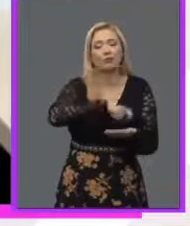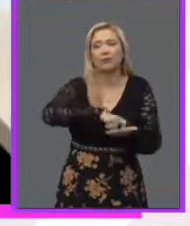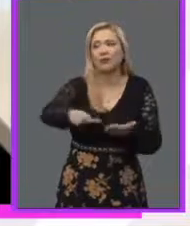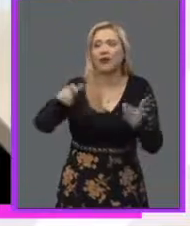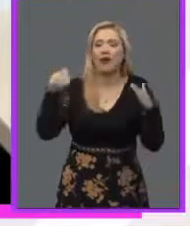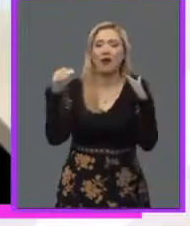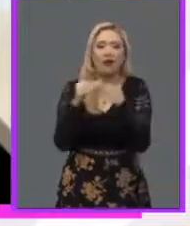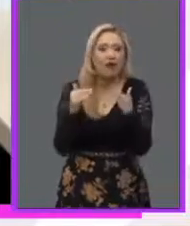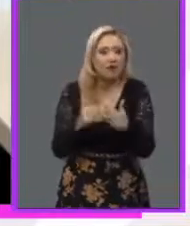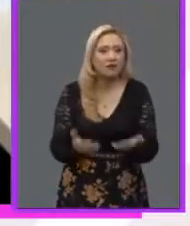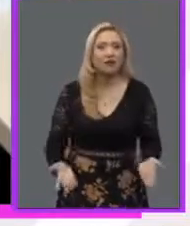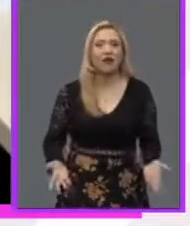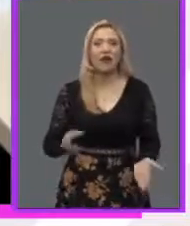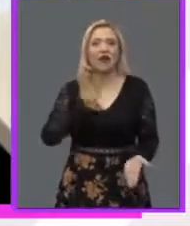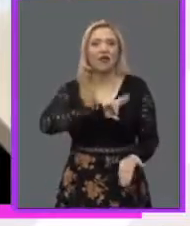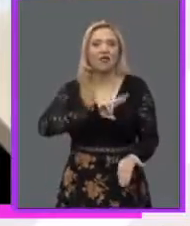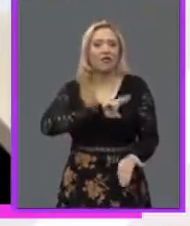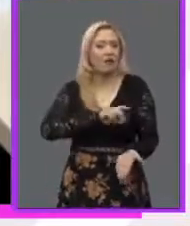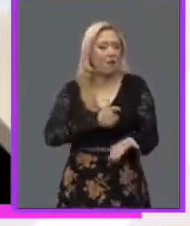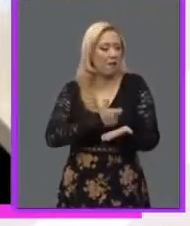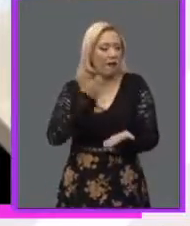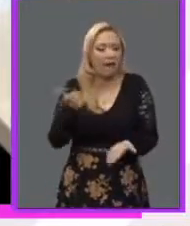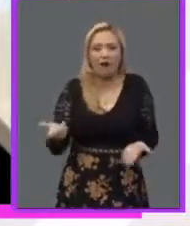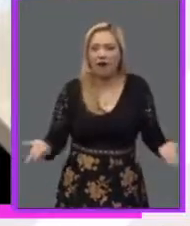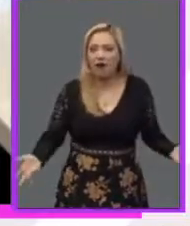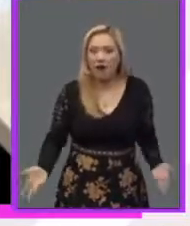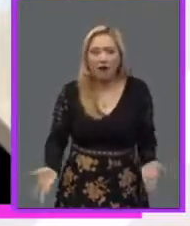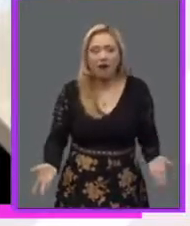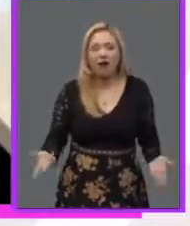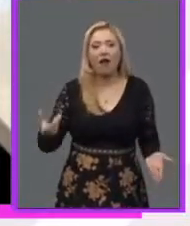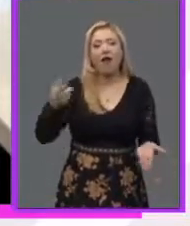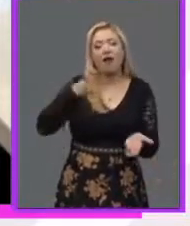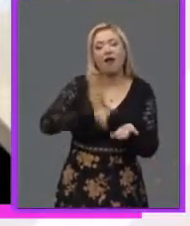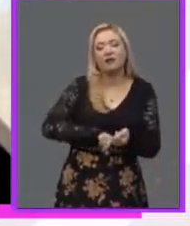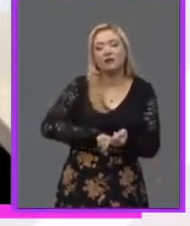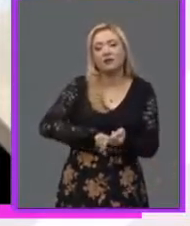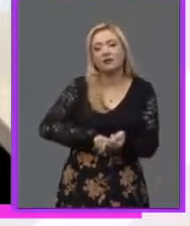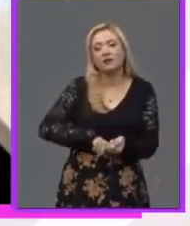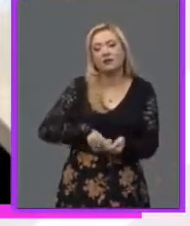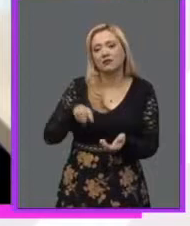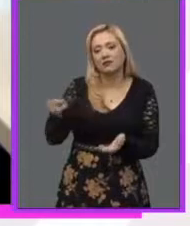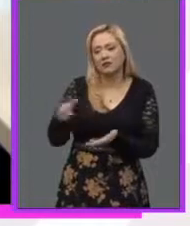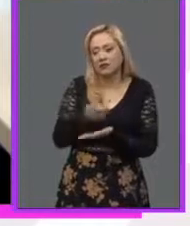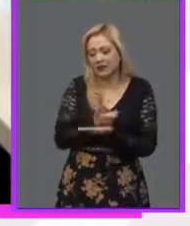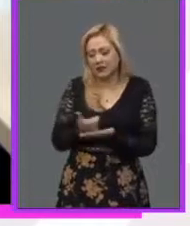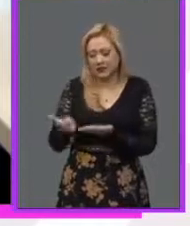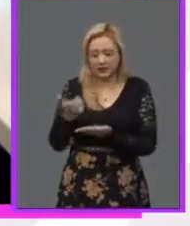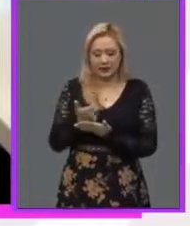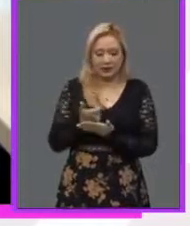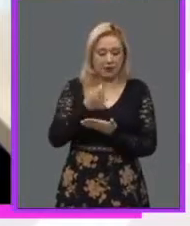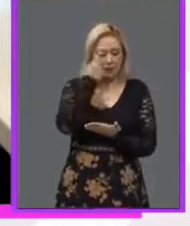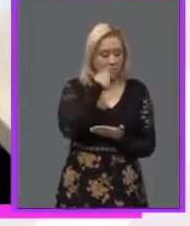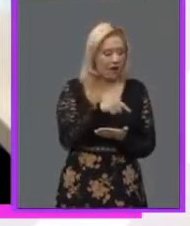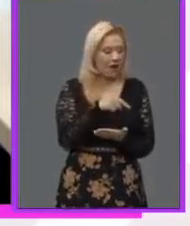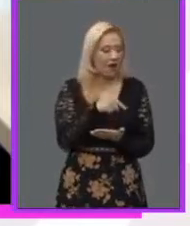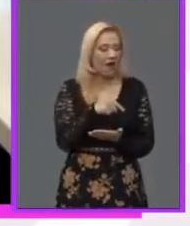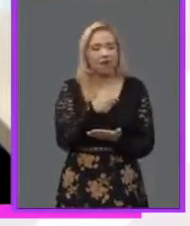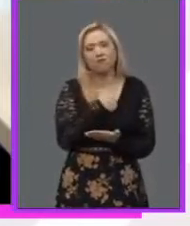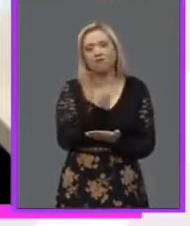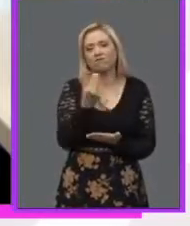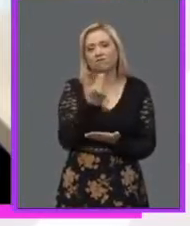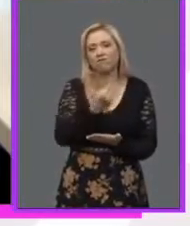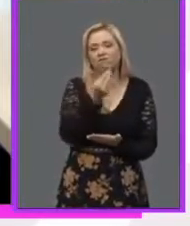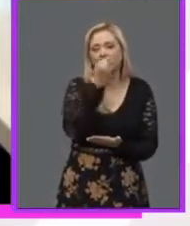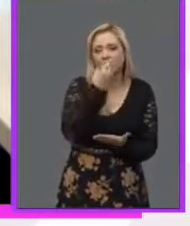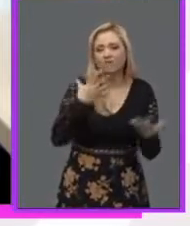vivienda en propiedad o incluso pagar la renta. ¿Por qué? Porque de esos ingresos, gran parte pues se va a utilizar para subsanar esas